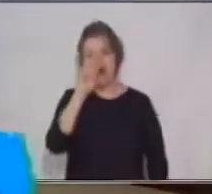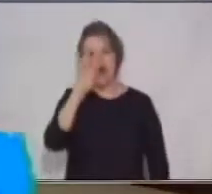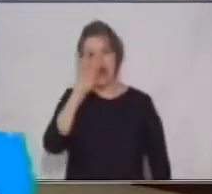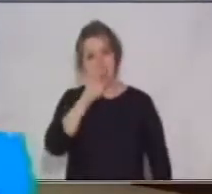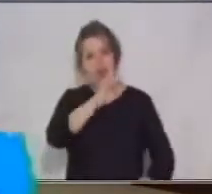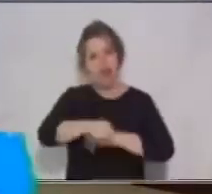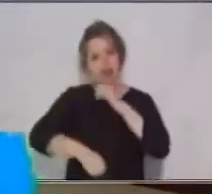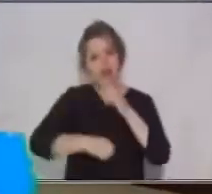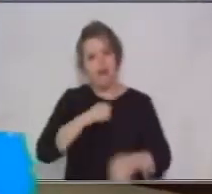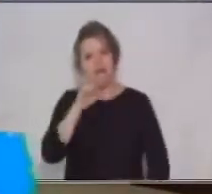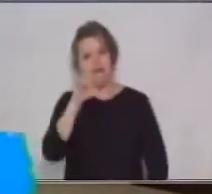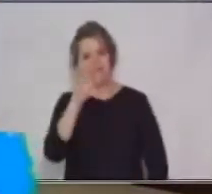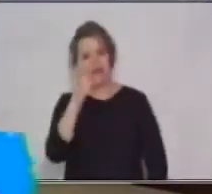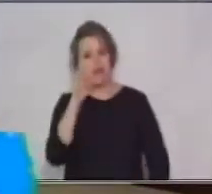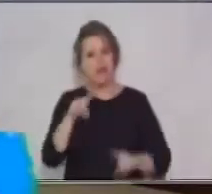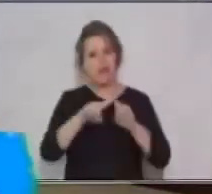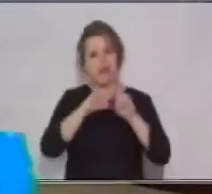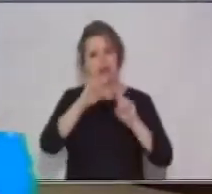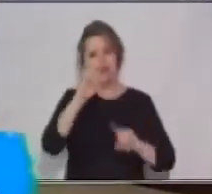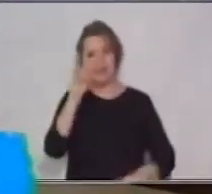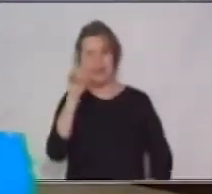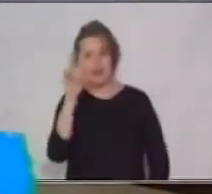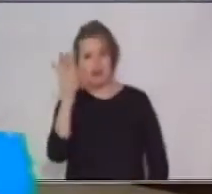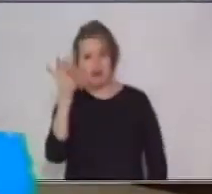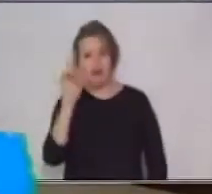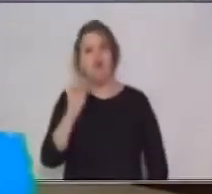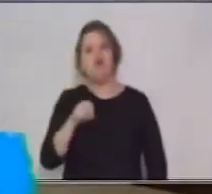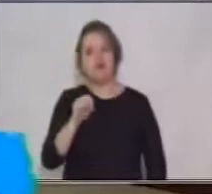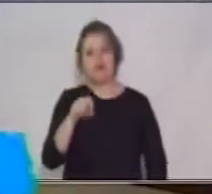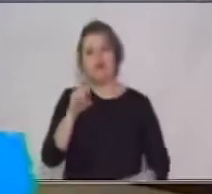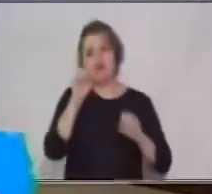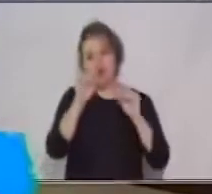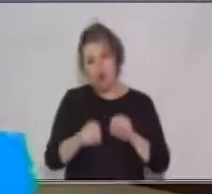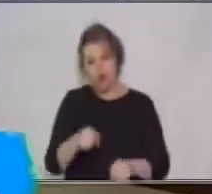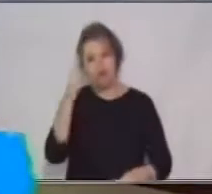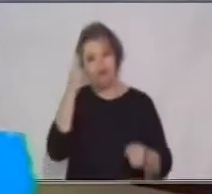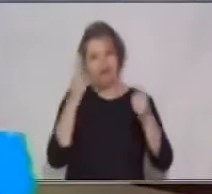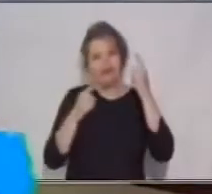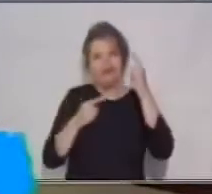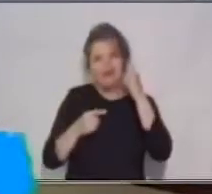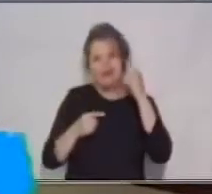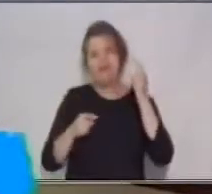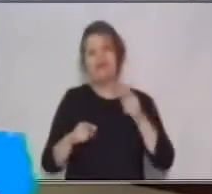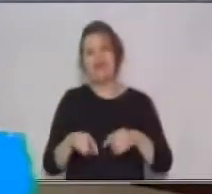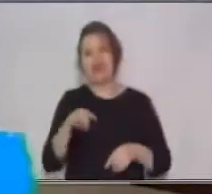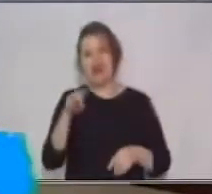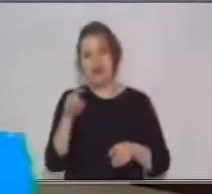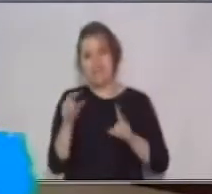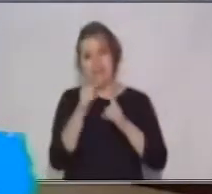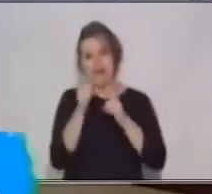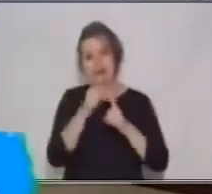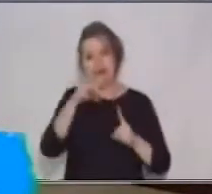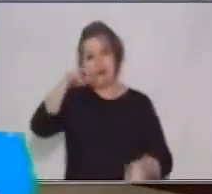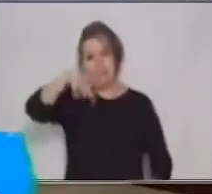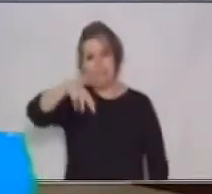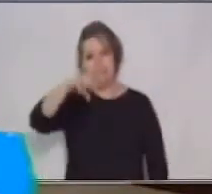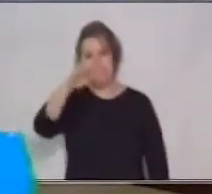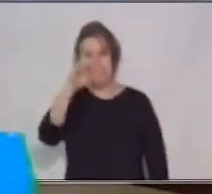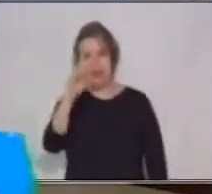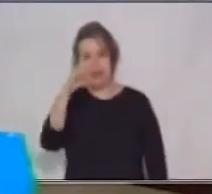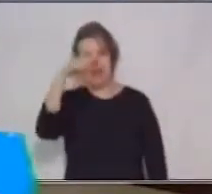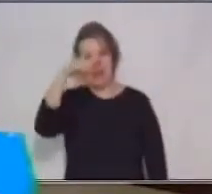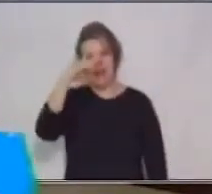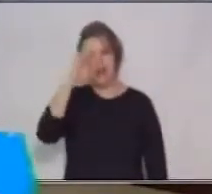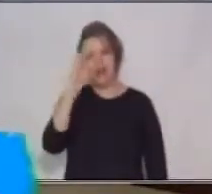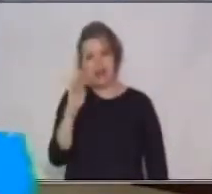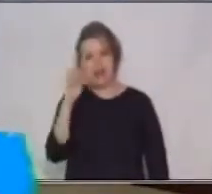esta clasificación semántica, vamos a poderlo identificar con esos pronombres que puede ser me, te, nos, se.